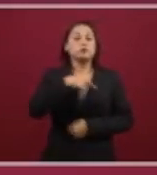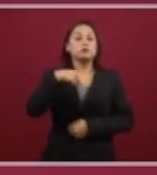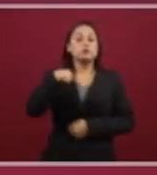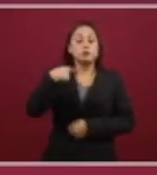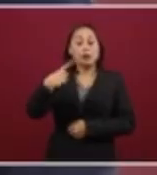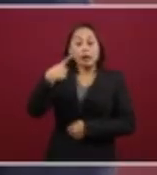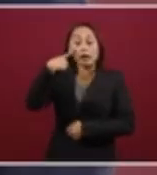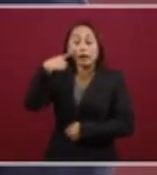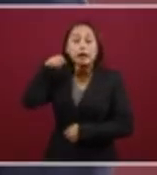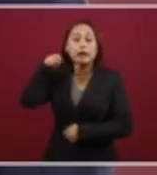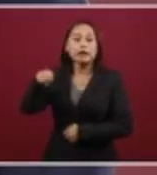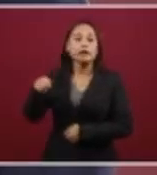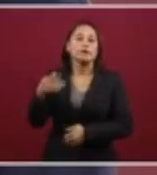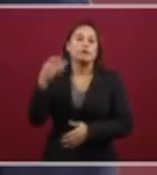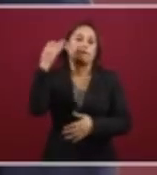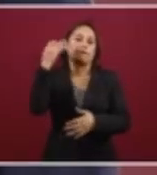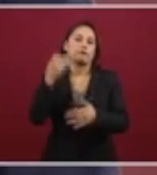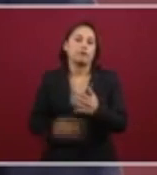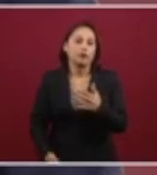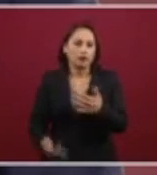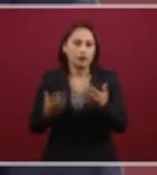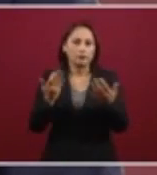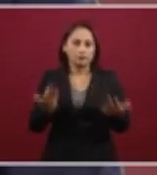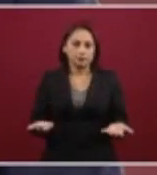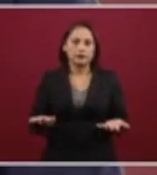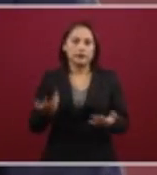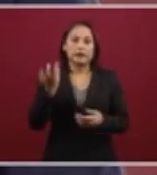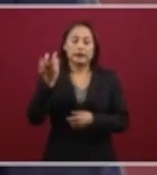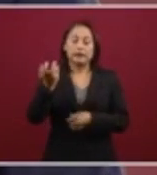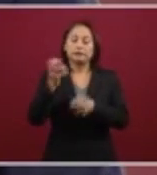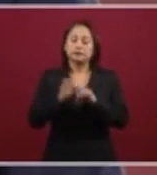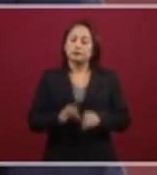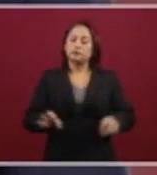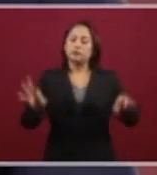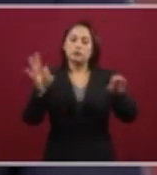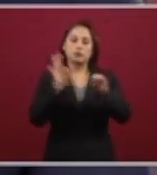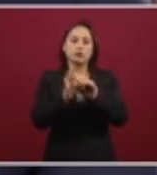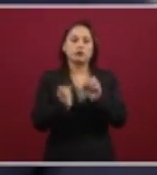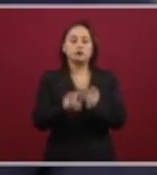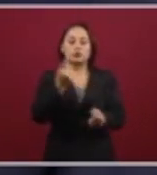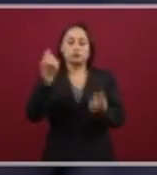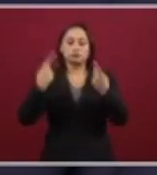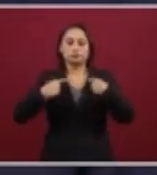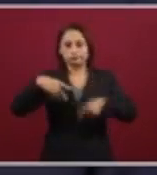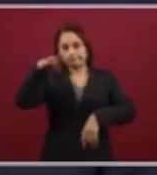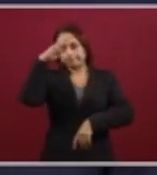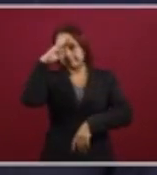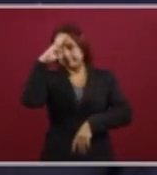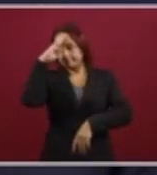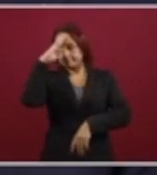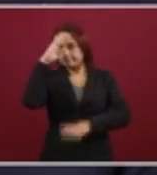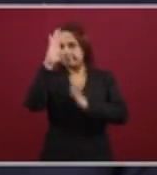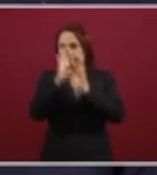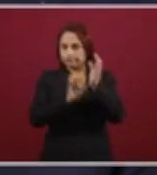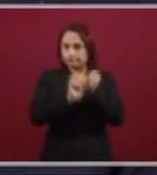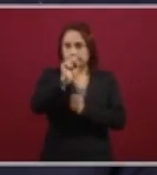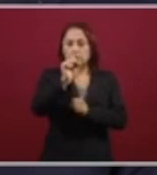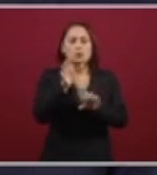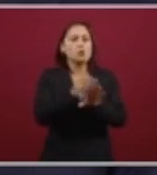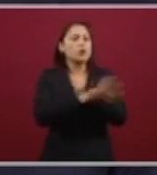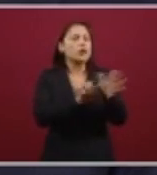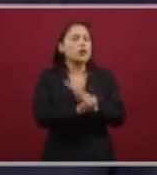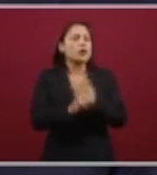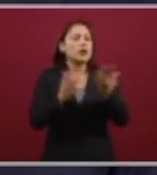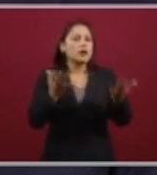tema importante para los constitucionalistas. A mí me gustaría que la UNAM,